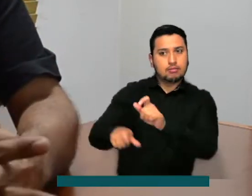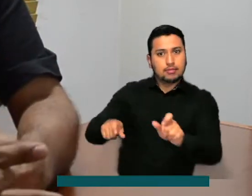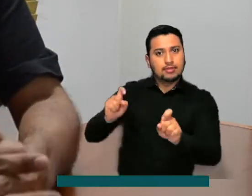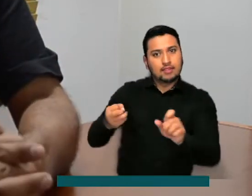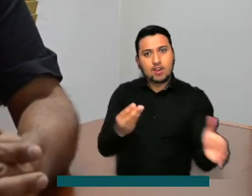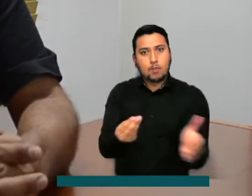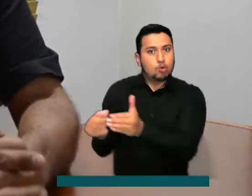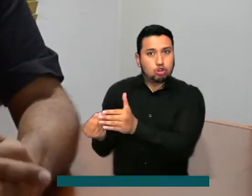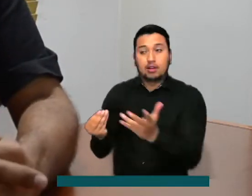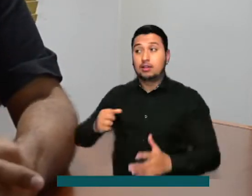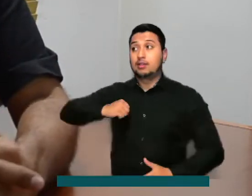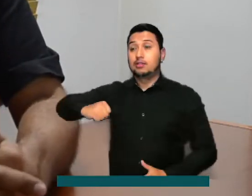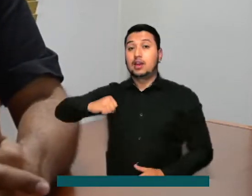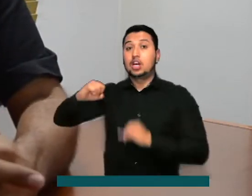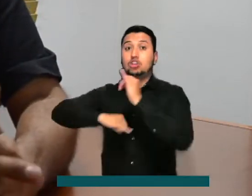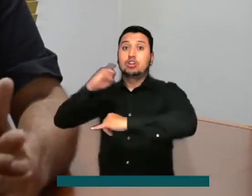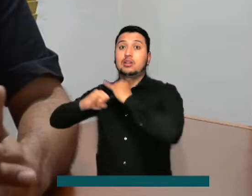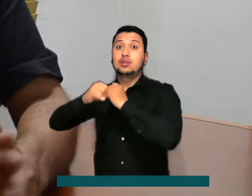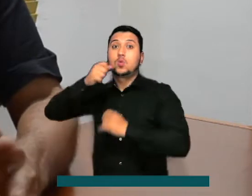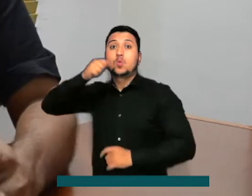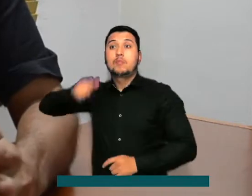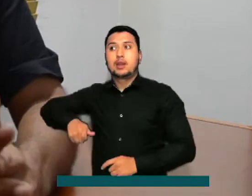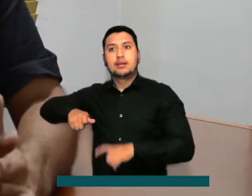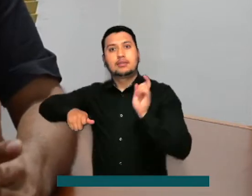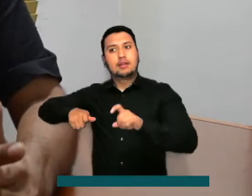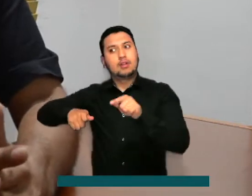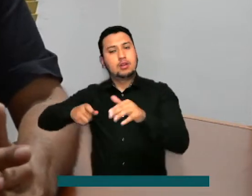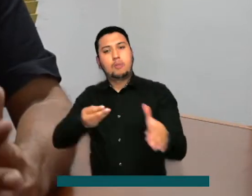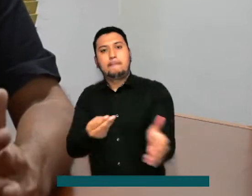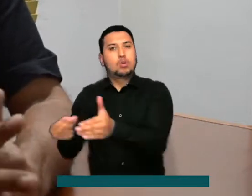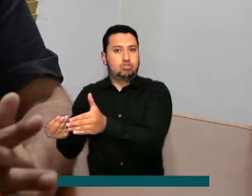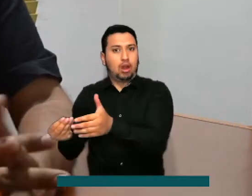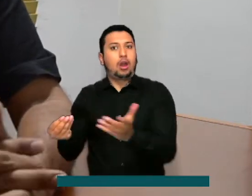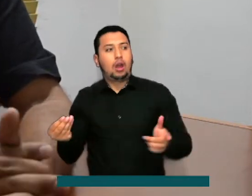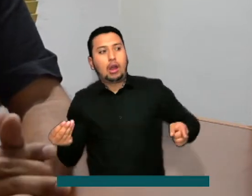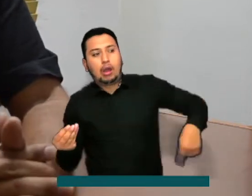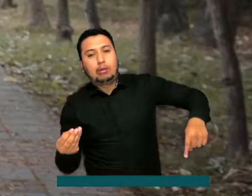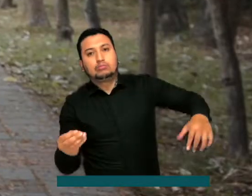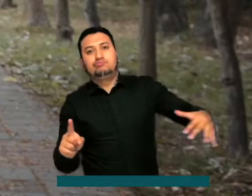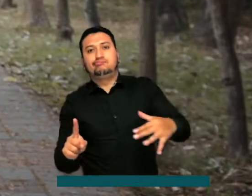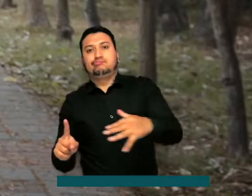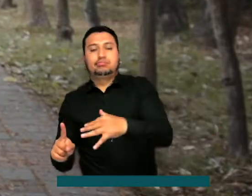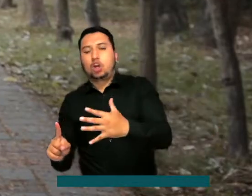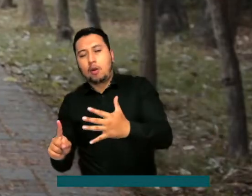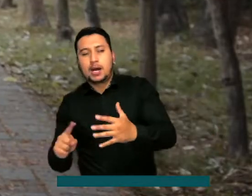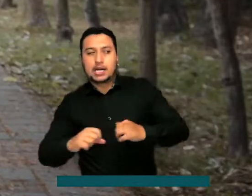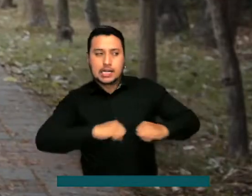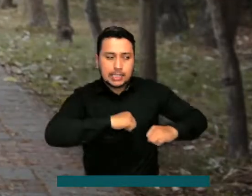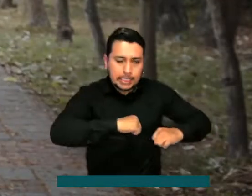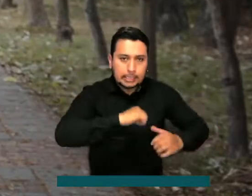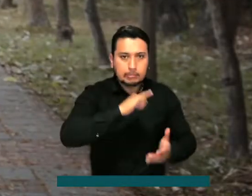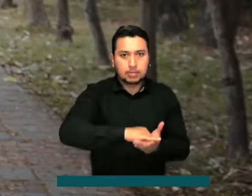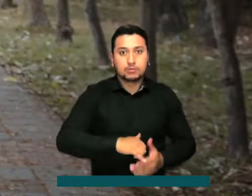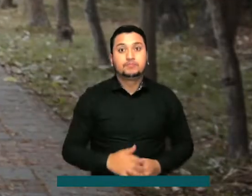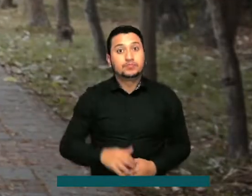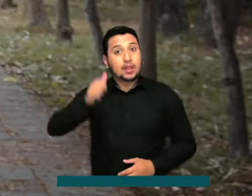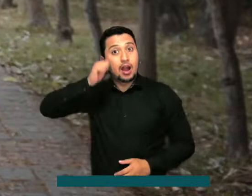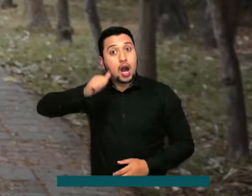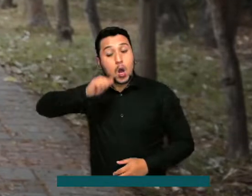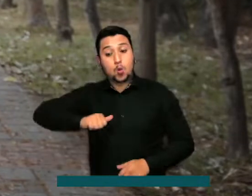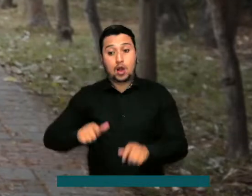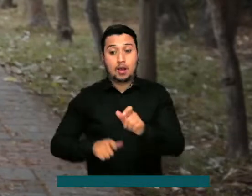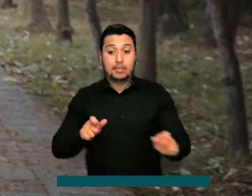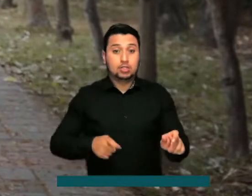están protegidos por el derecho internacional humanitario, fuera de cualquier conflicto que haya en el territorio. El mayor deseo de los araucanos en esos